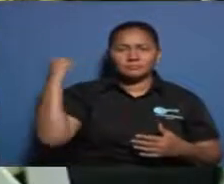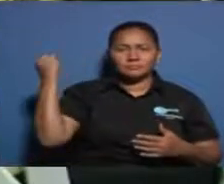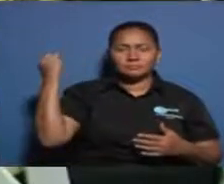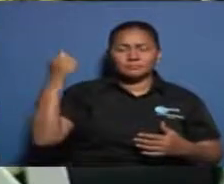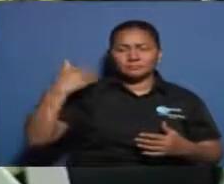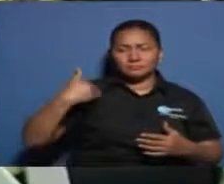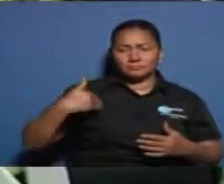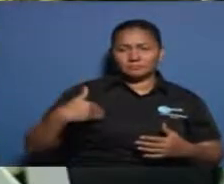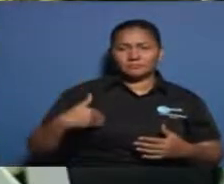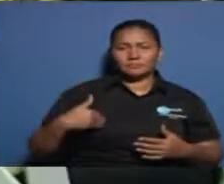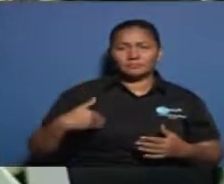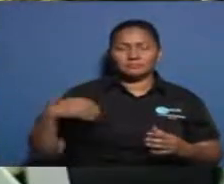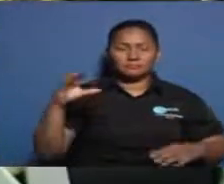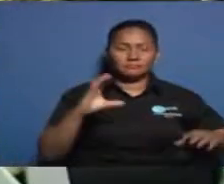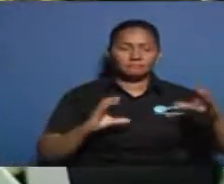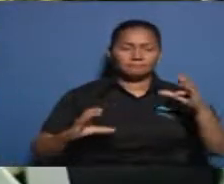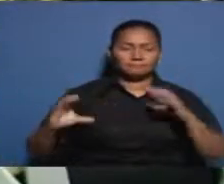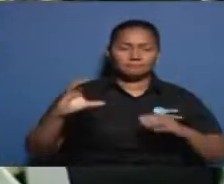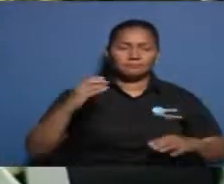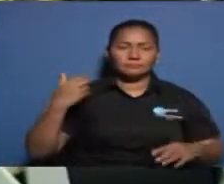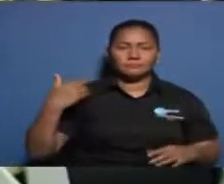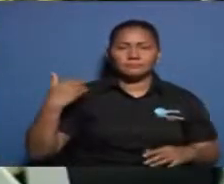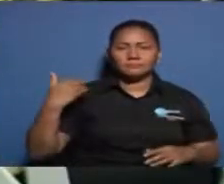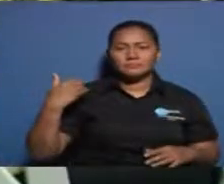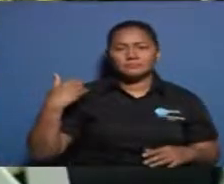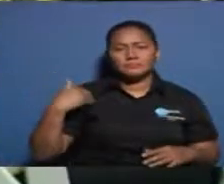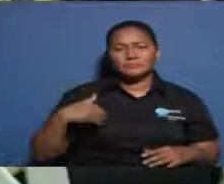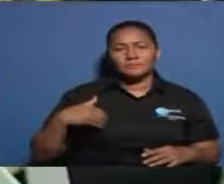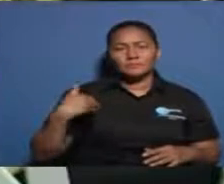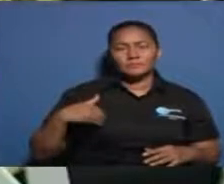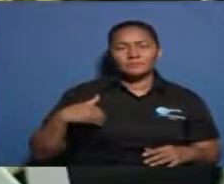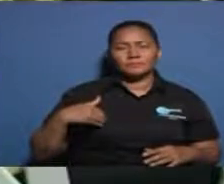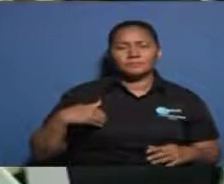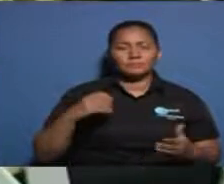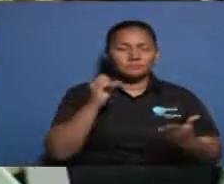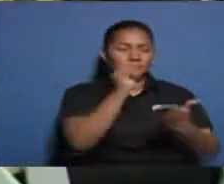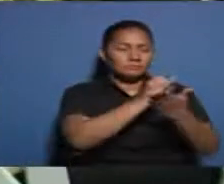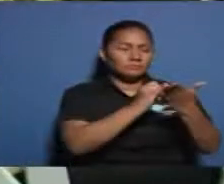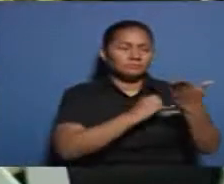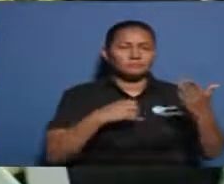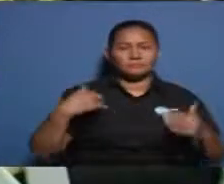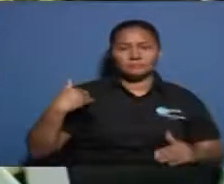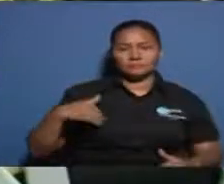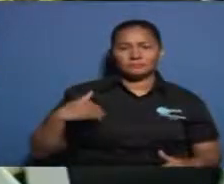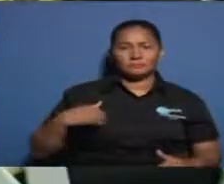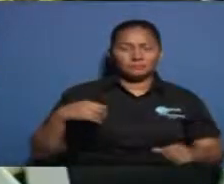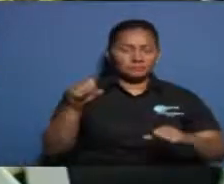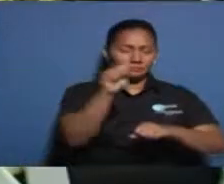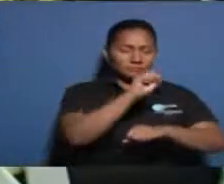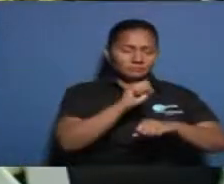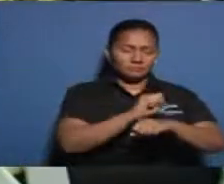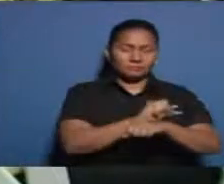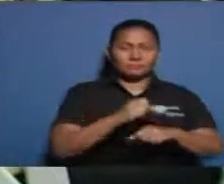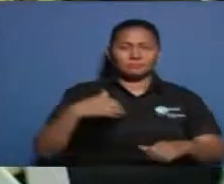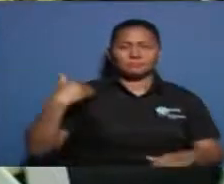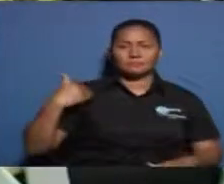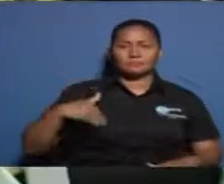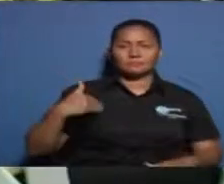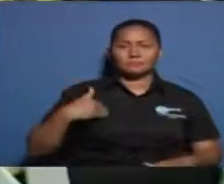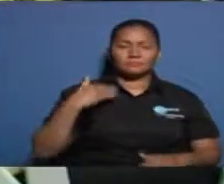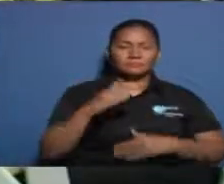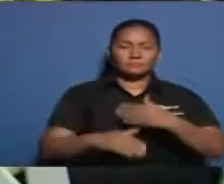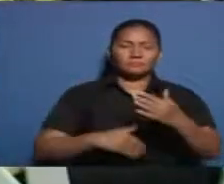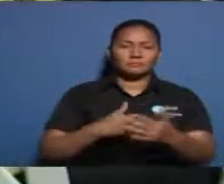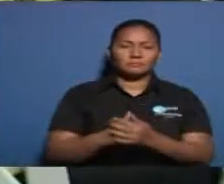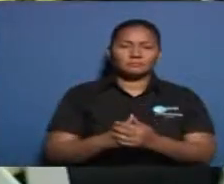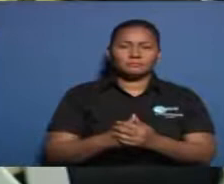las ciencias son masculinas el arte es masculino la sociedad toda nuestra conciencia imagen